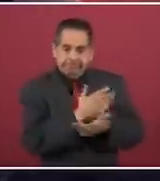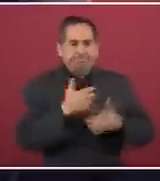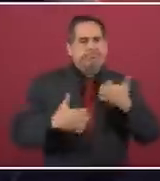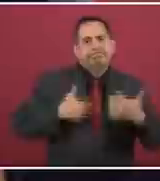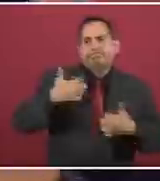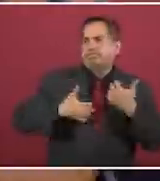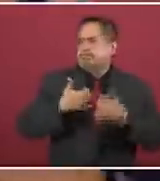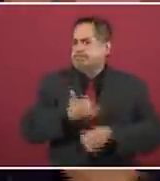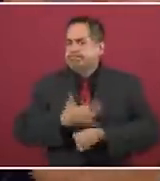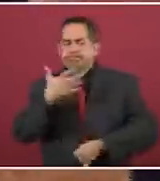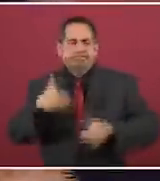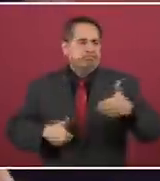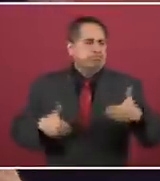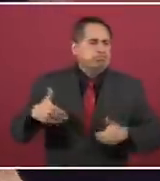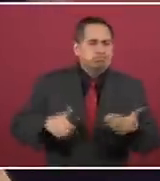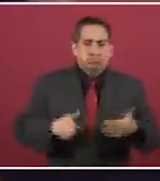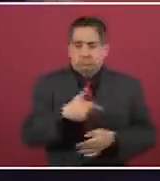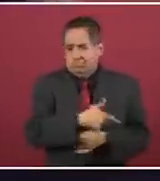y hay incluso